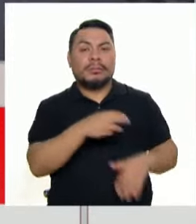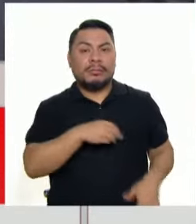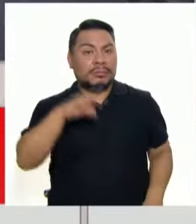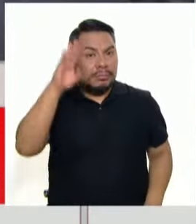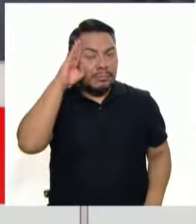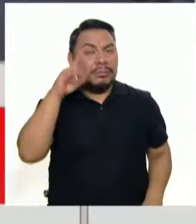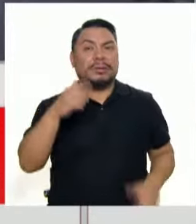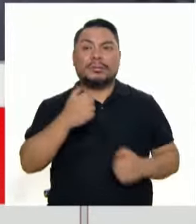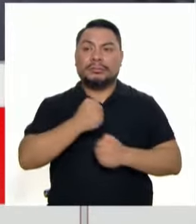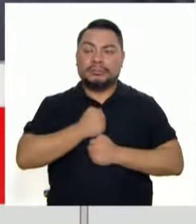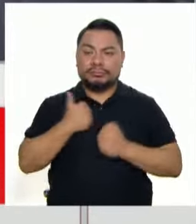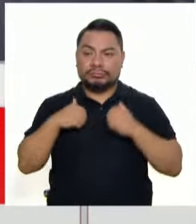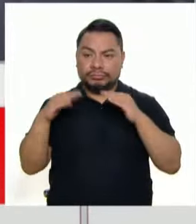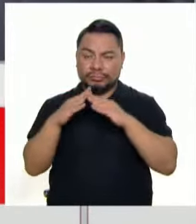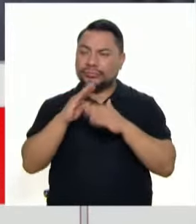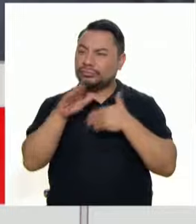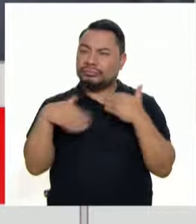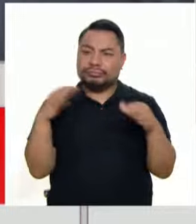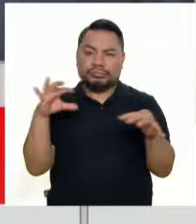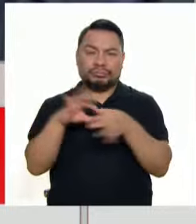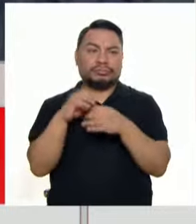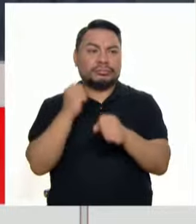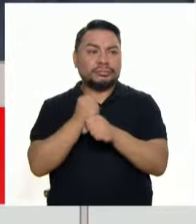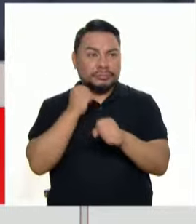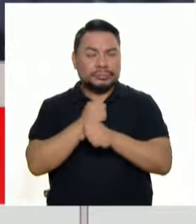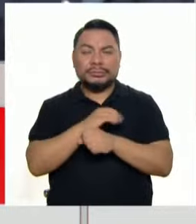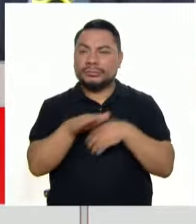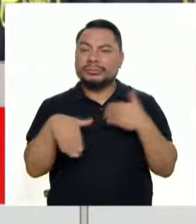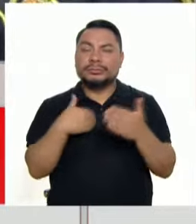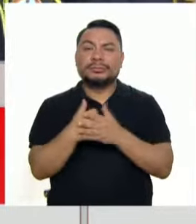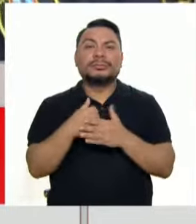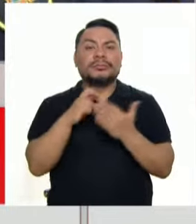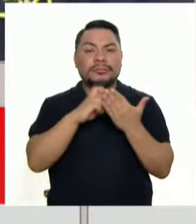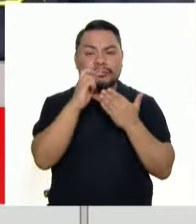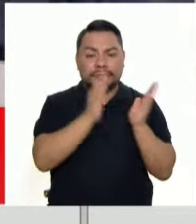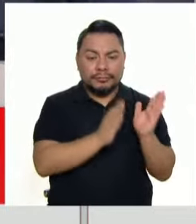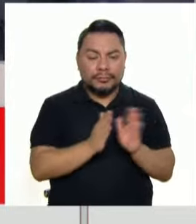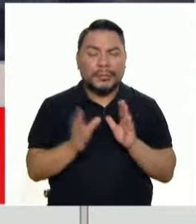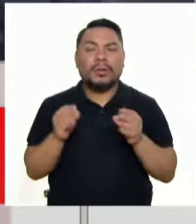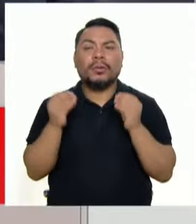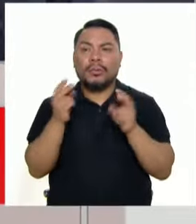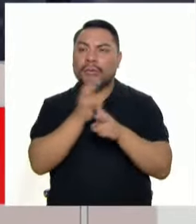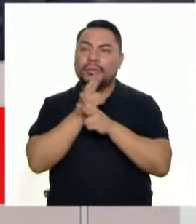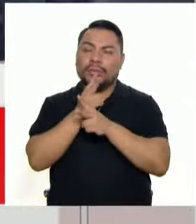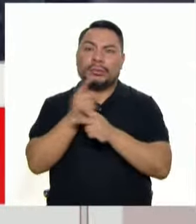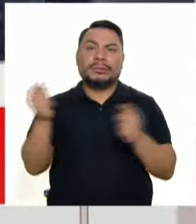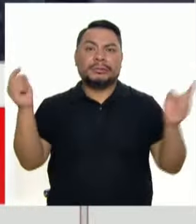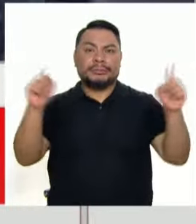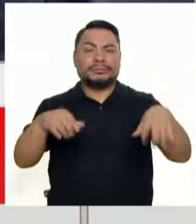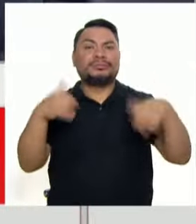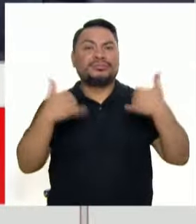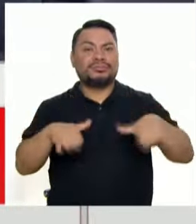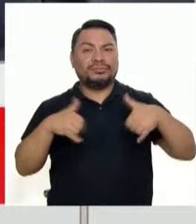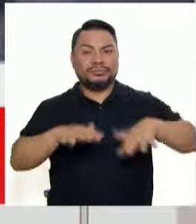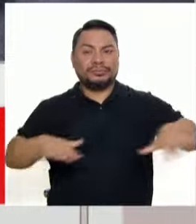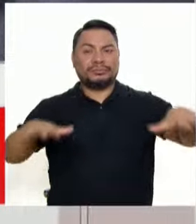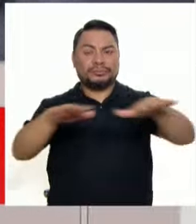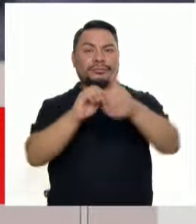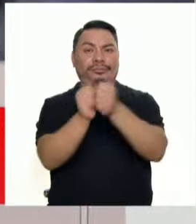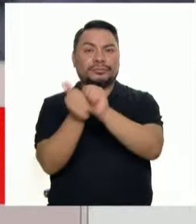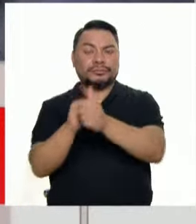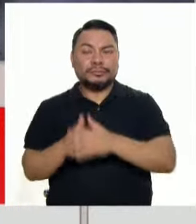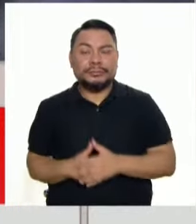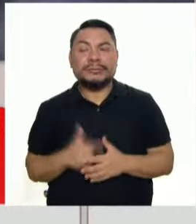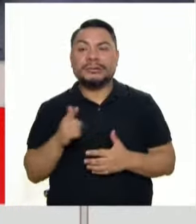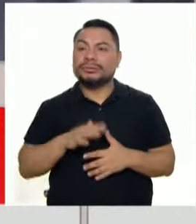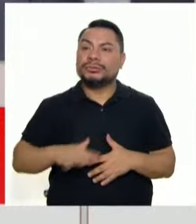de Serenazgo. Estamos trabajando de manera operativa, optimizando también que la infraestructura, la planta turística,